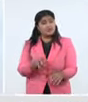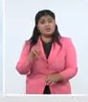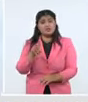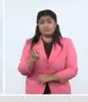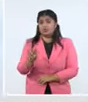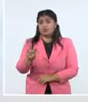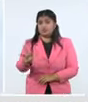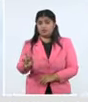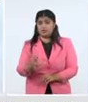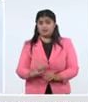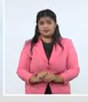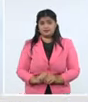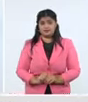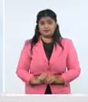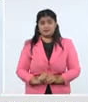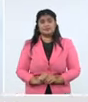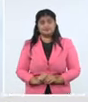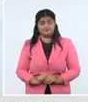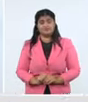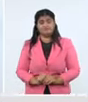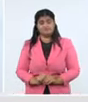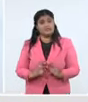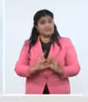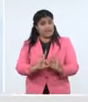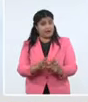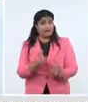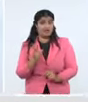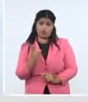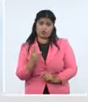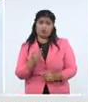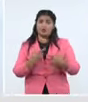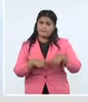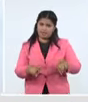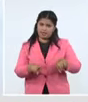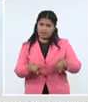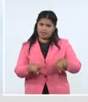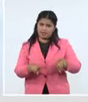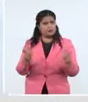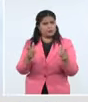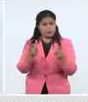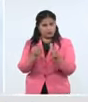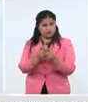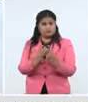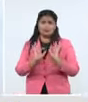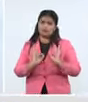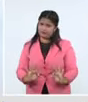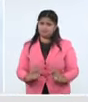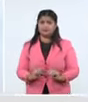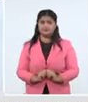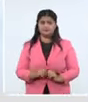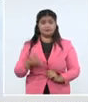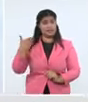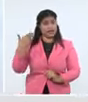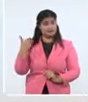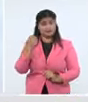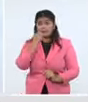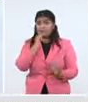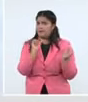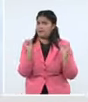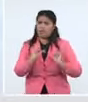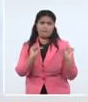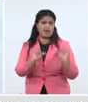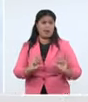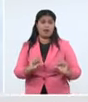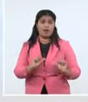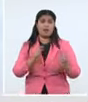todavía elevadas en este territorio, muy inferiores a las anteriormente, pero las